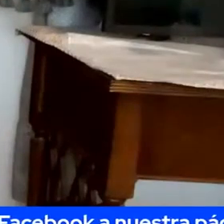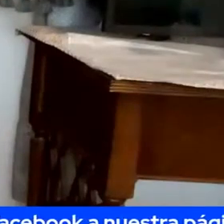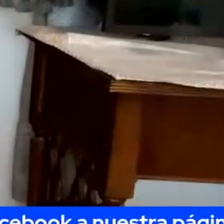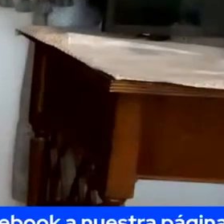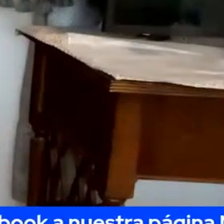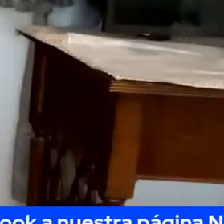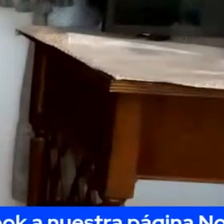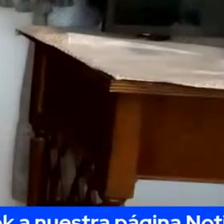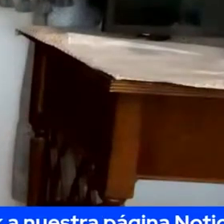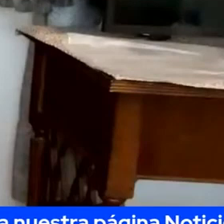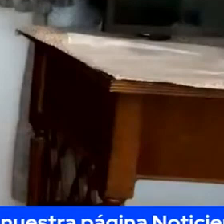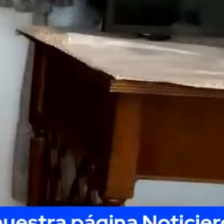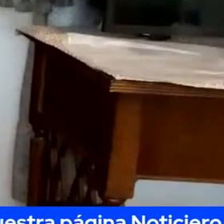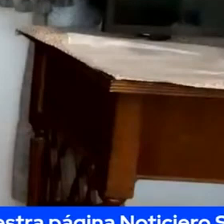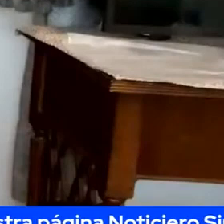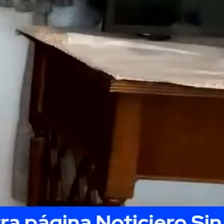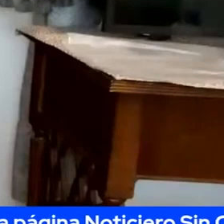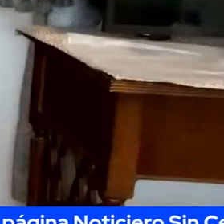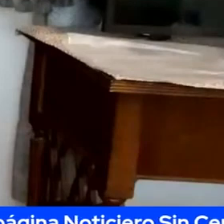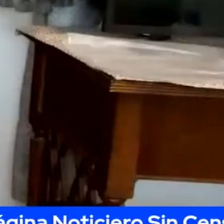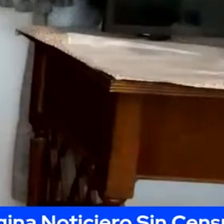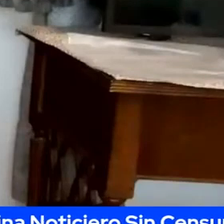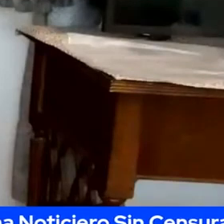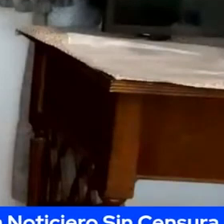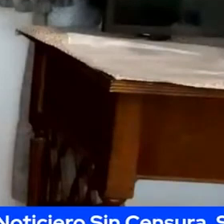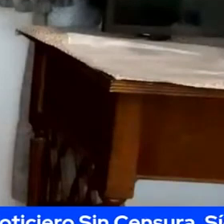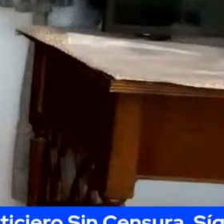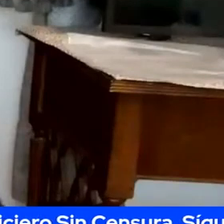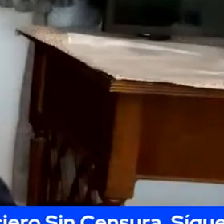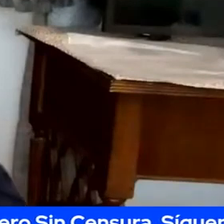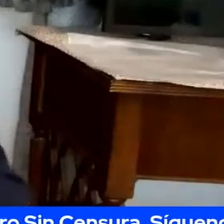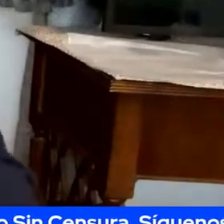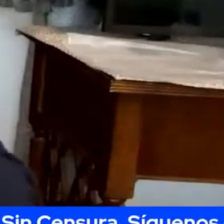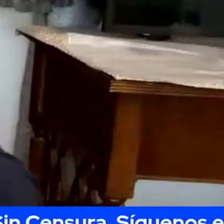el movimiento de transformación.